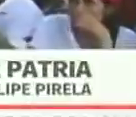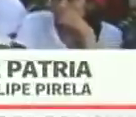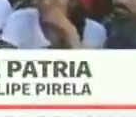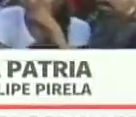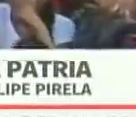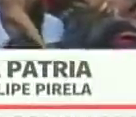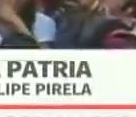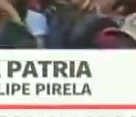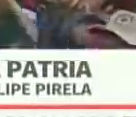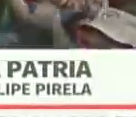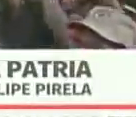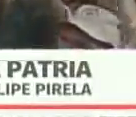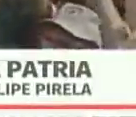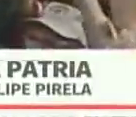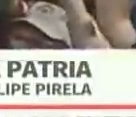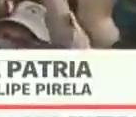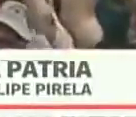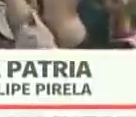¡Independencia y patria socialista!